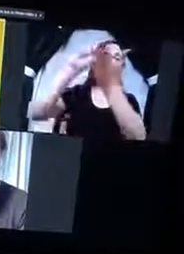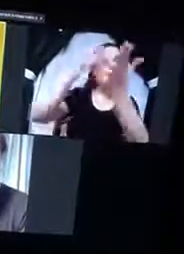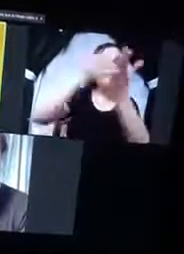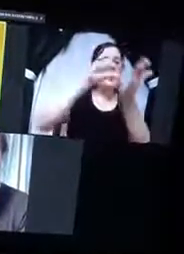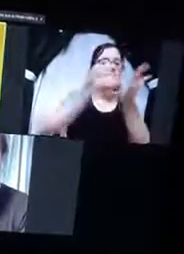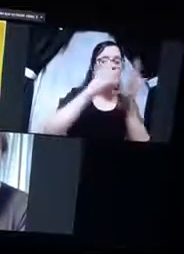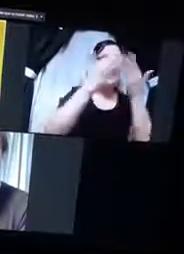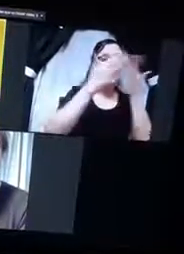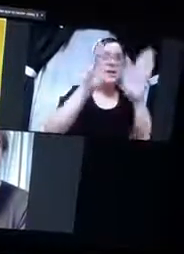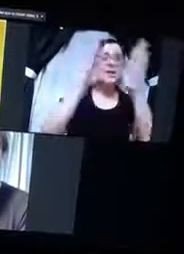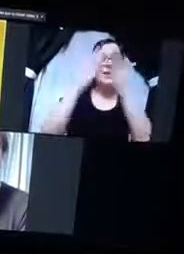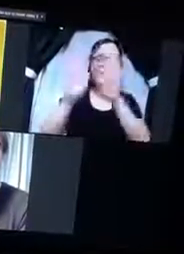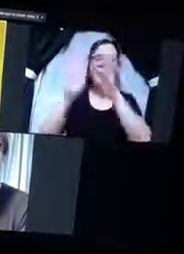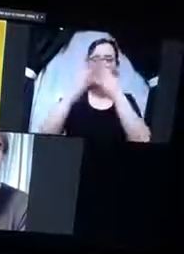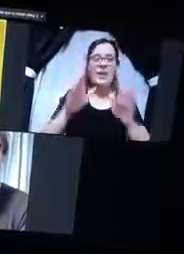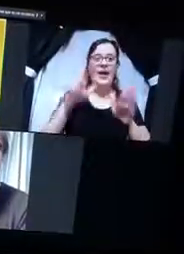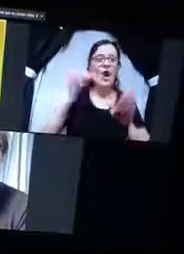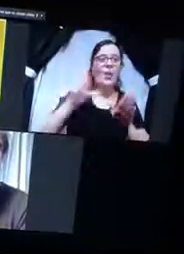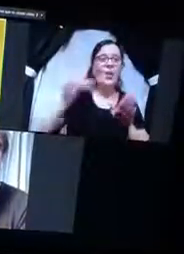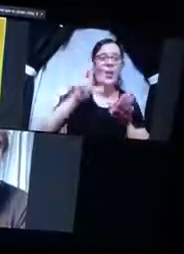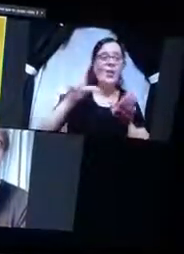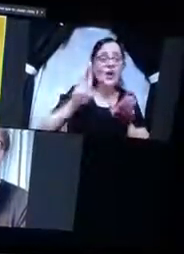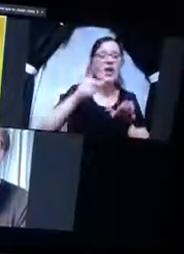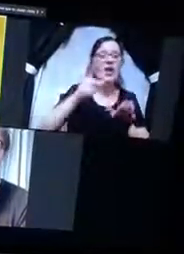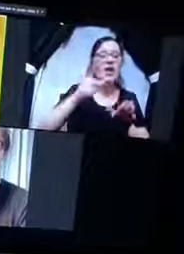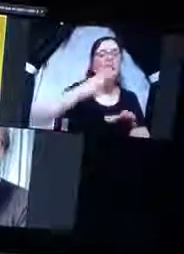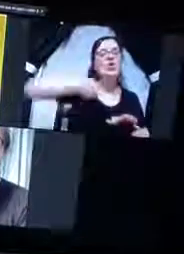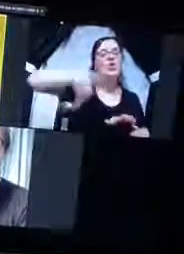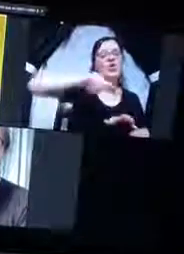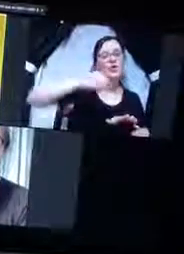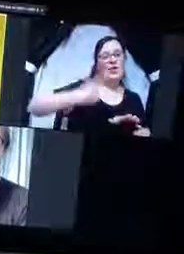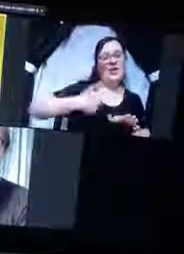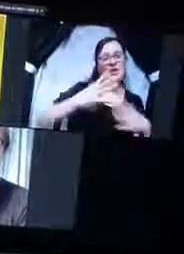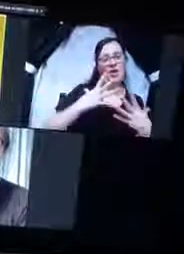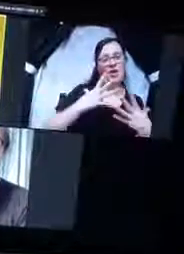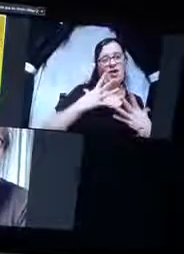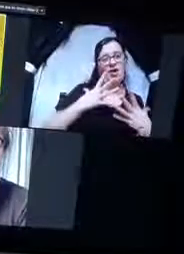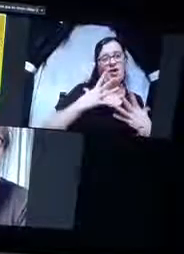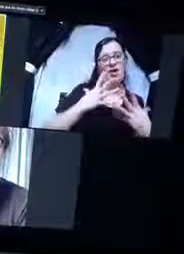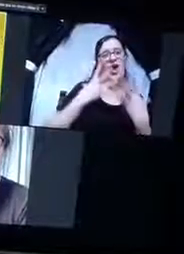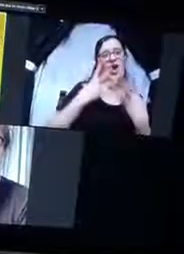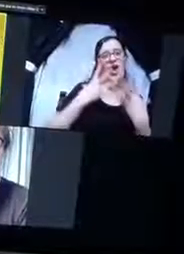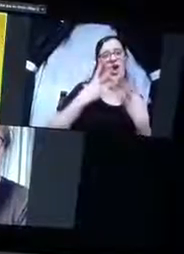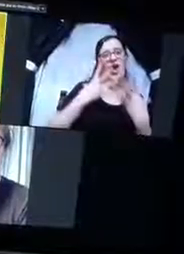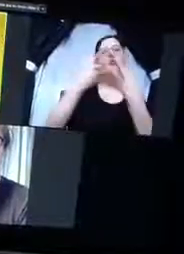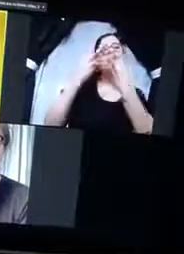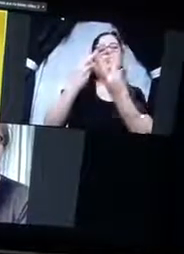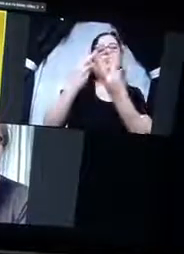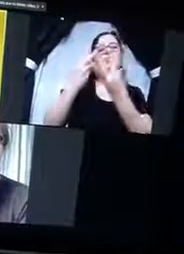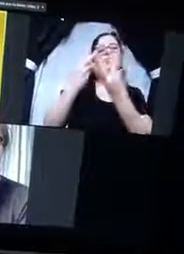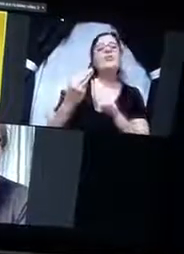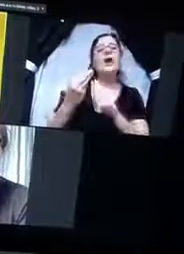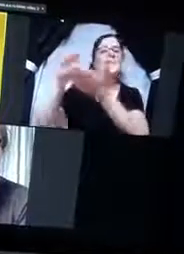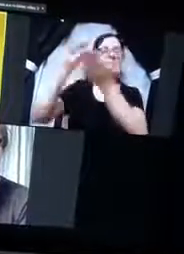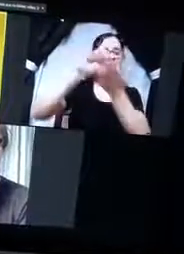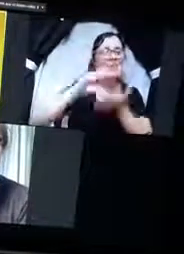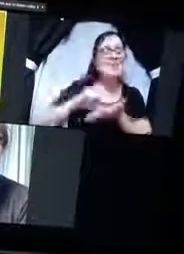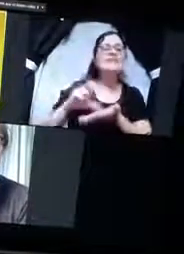vamos colaborando con otros países. El año pasado estuvimos en México, en Perú,